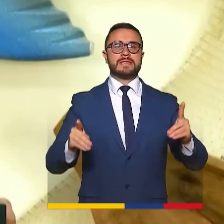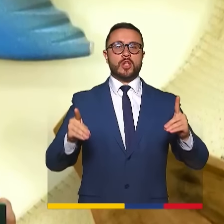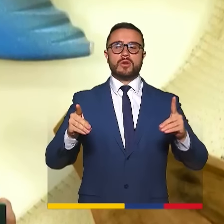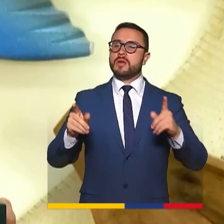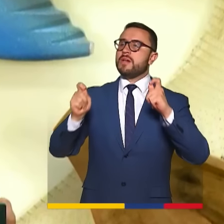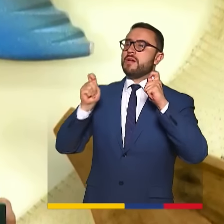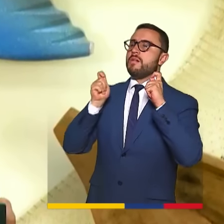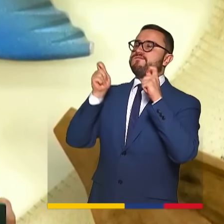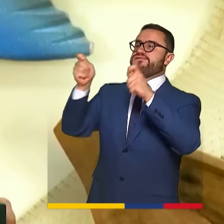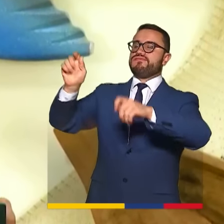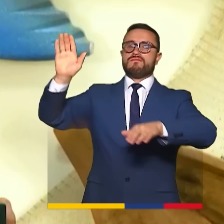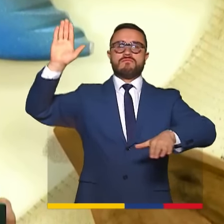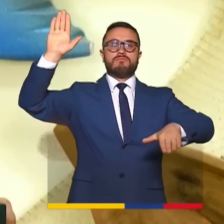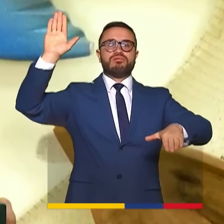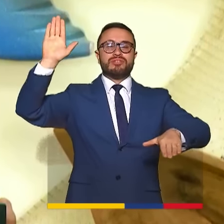Marín,